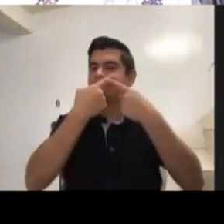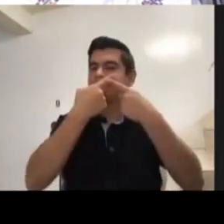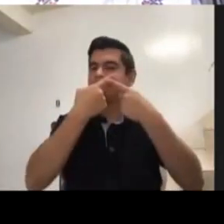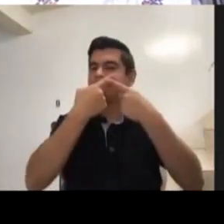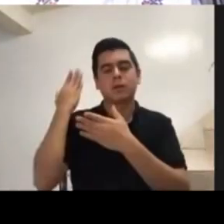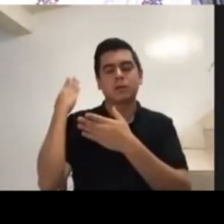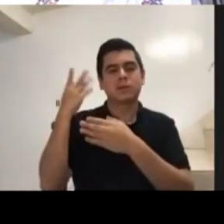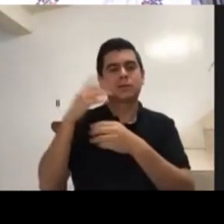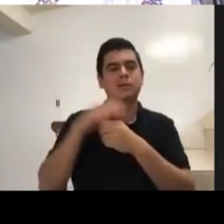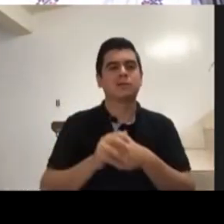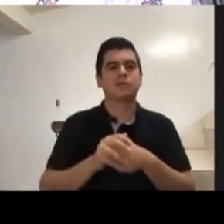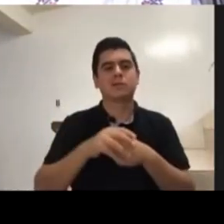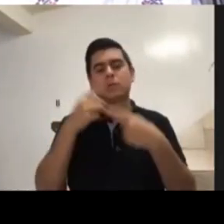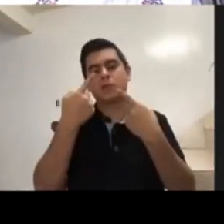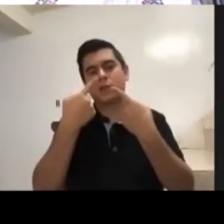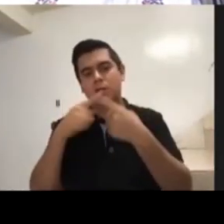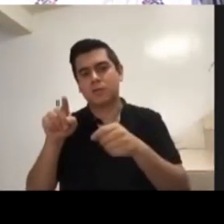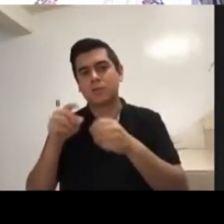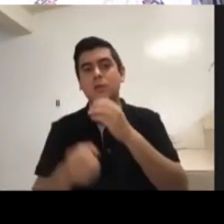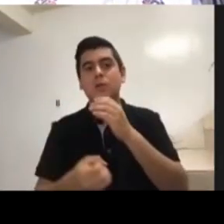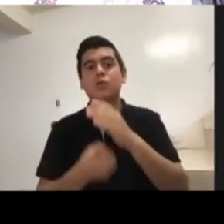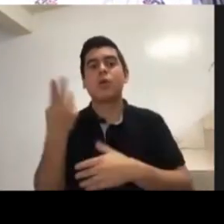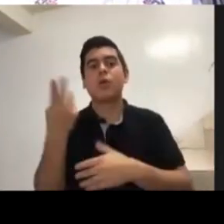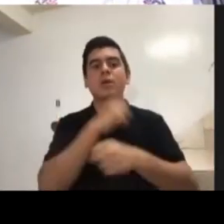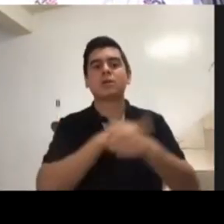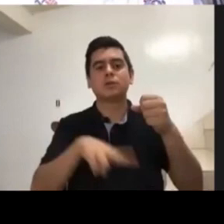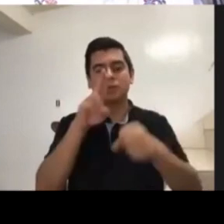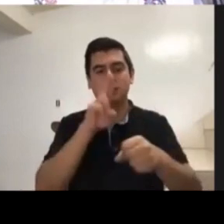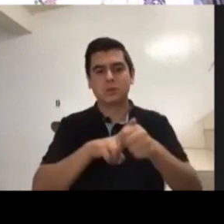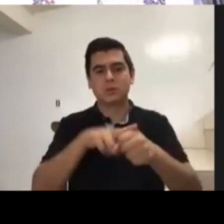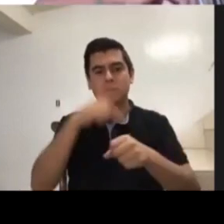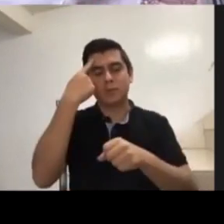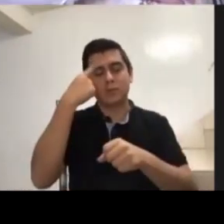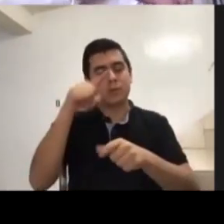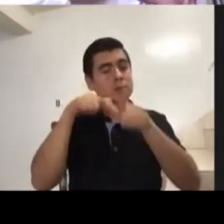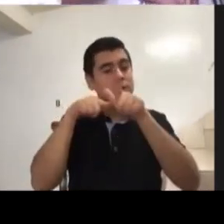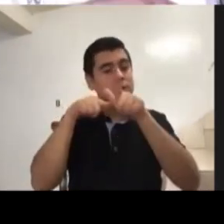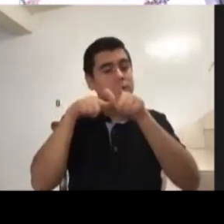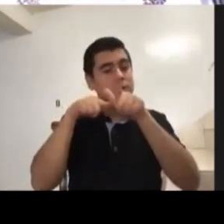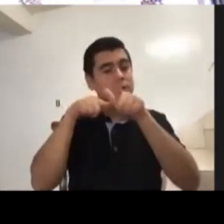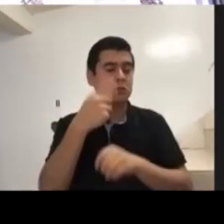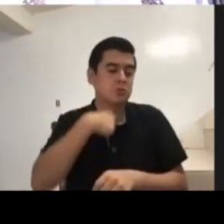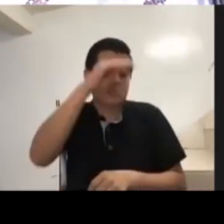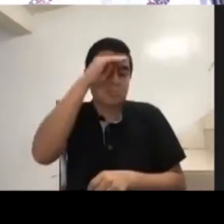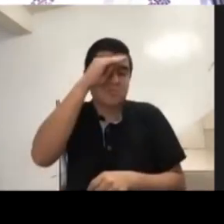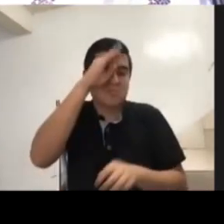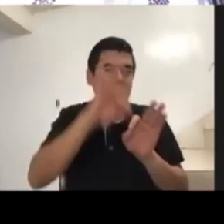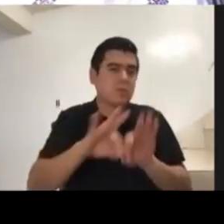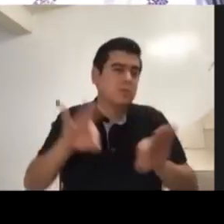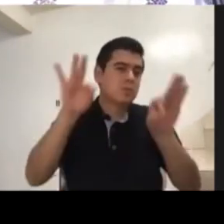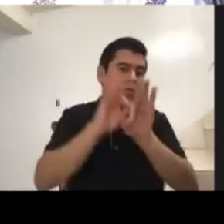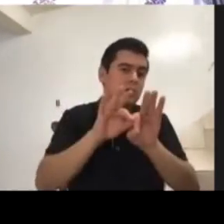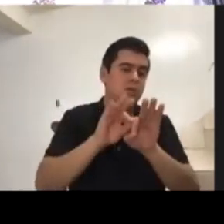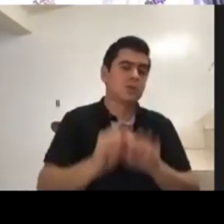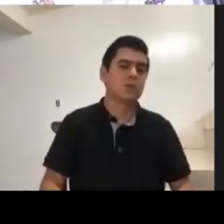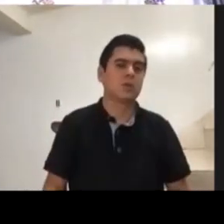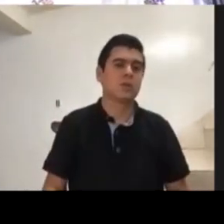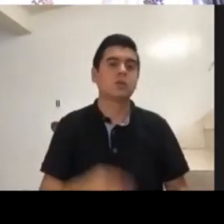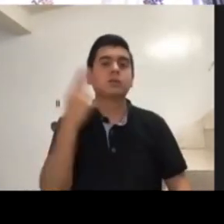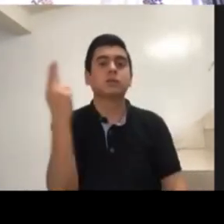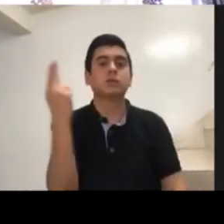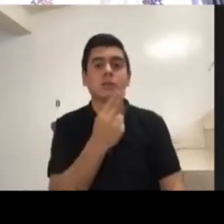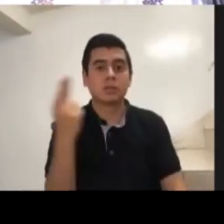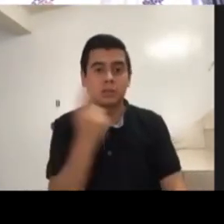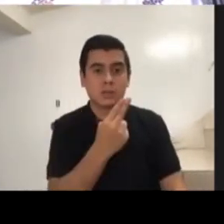que ahora está sucediendo. Pero me parece que esto es clave. Ahora, no es suficiente, digamos, no es solo necesario que todo el mundo esté en